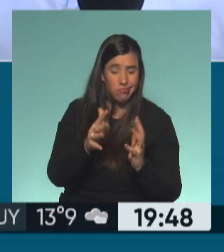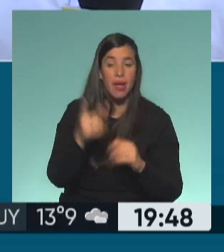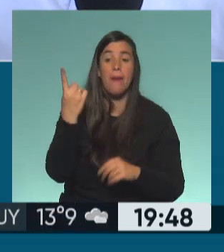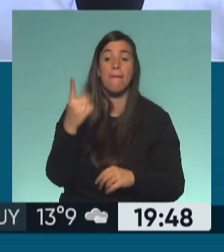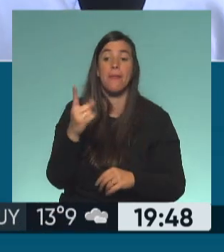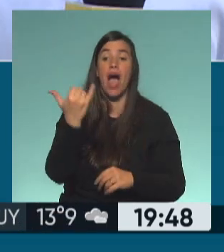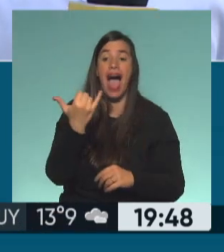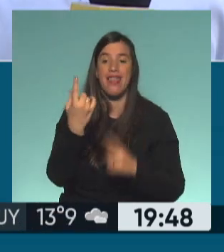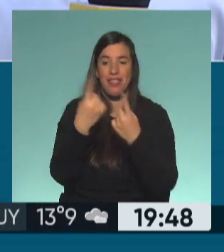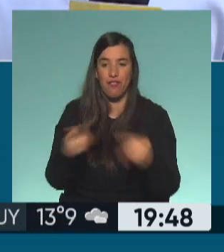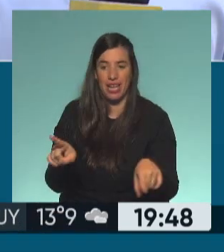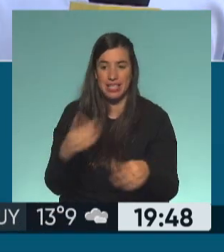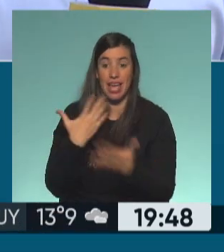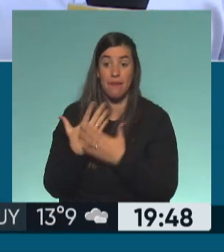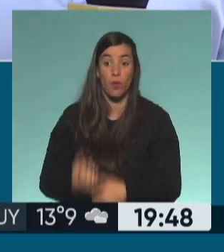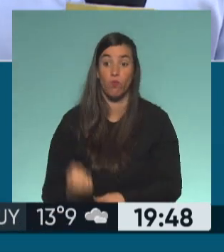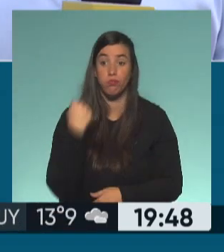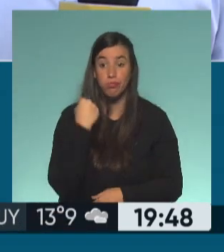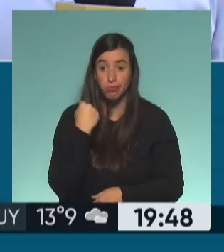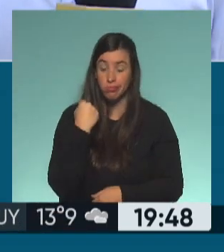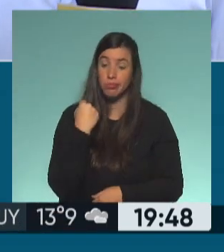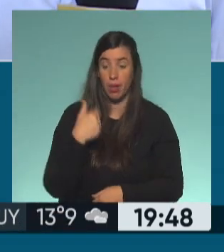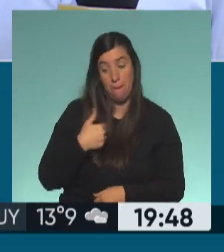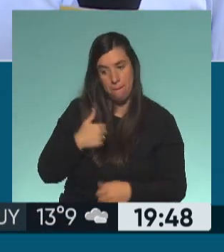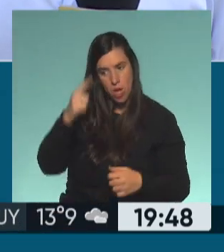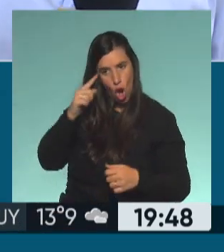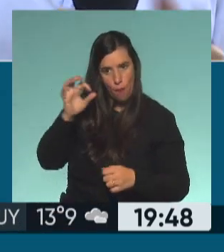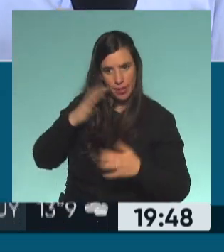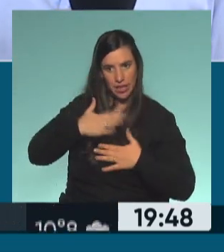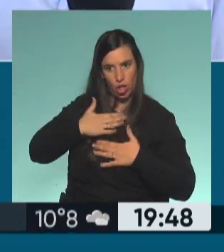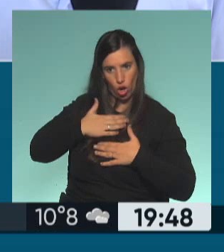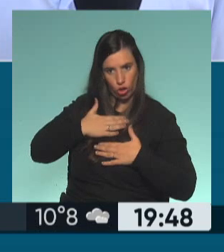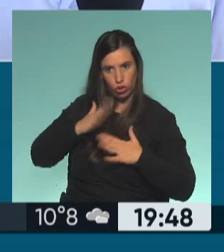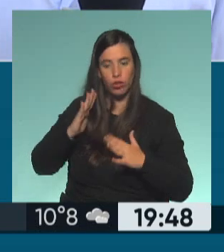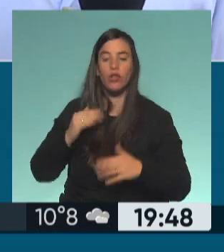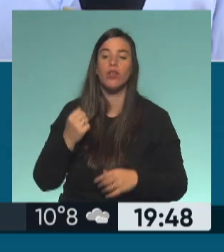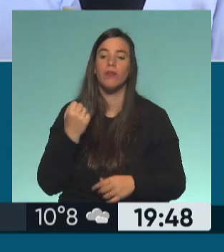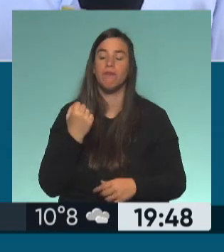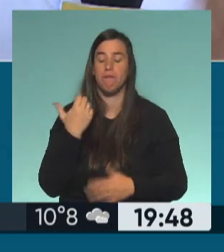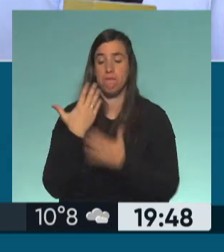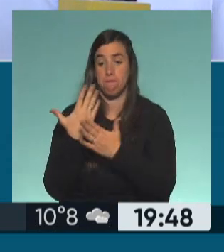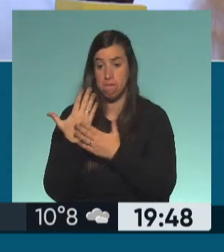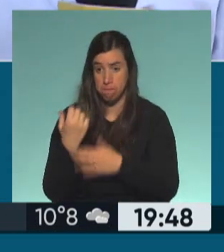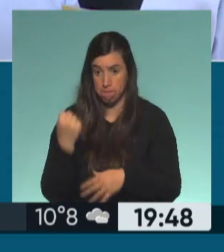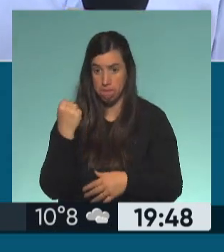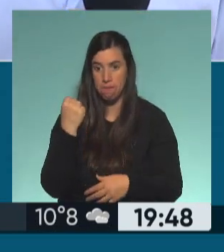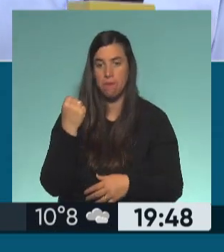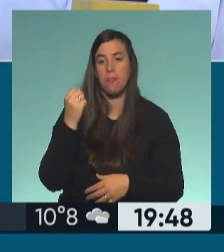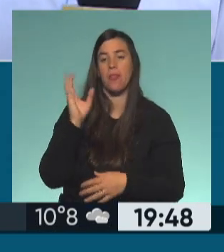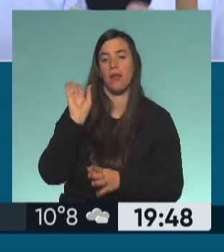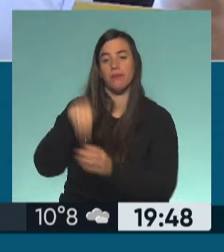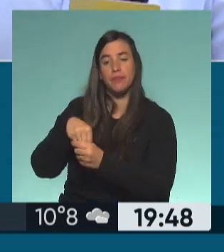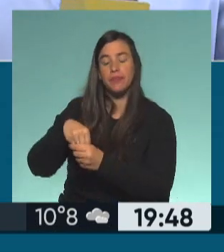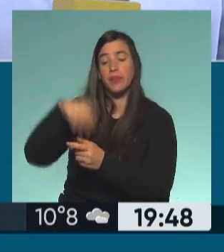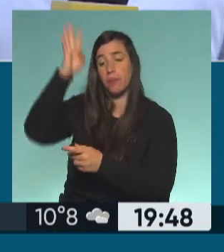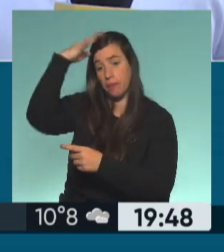cosa es la ultraderecha, en mi opinión, representada principalmente por Patricia Bullrich, por Macri y,